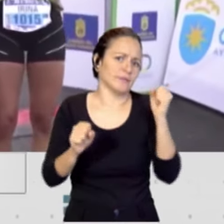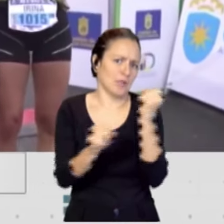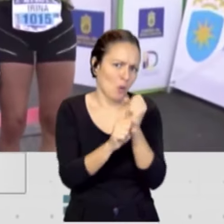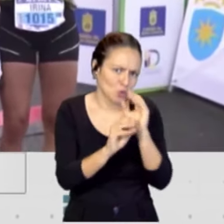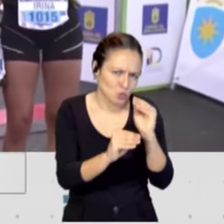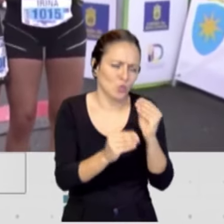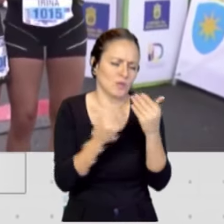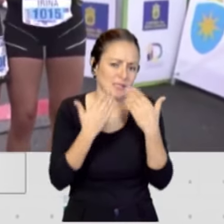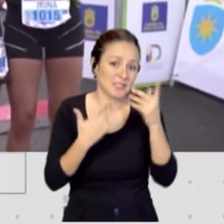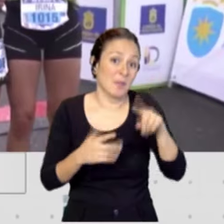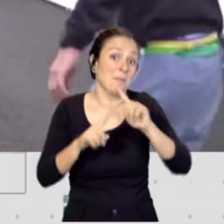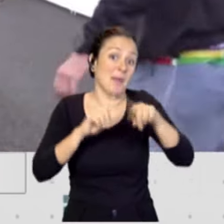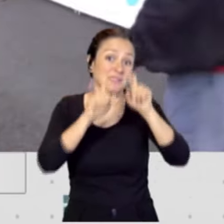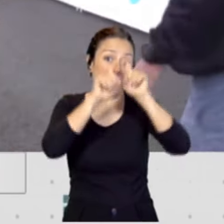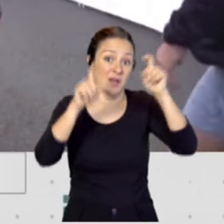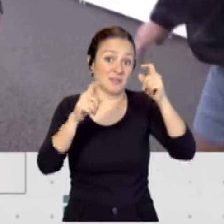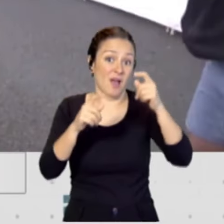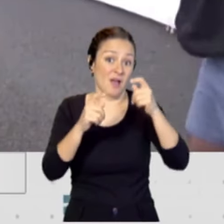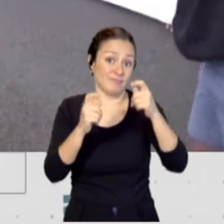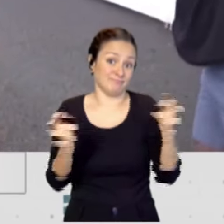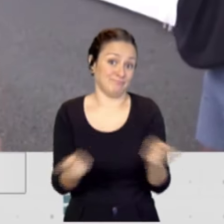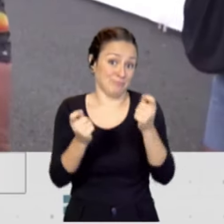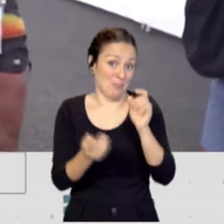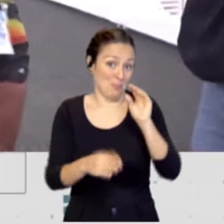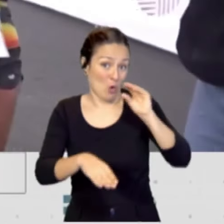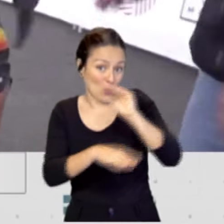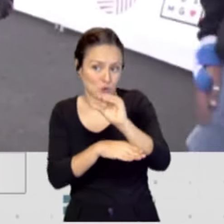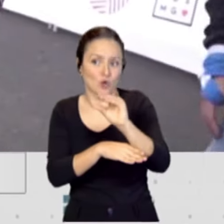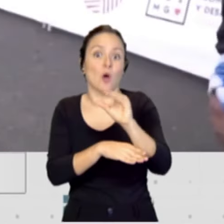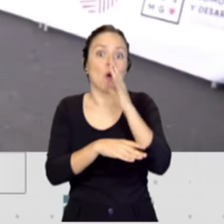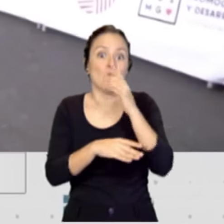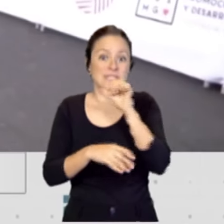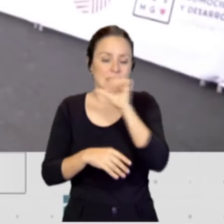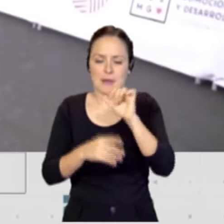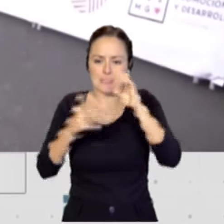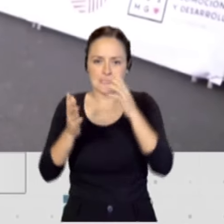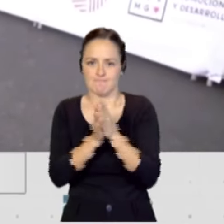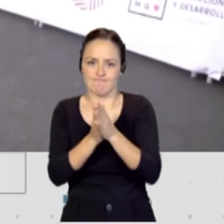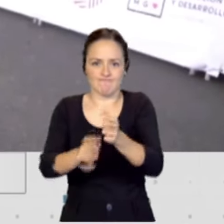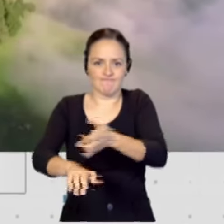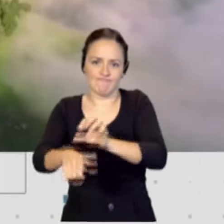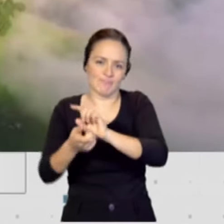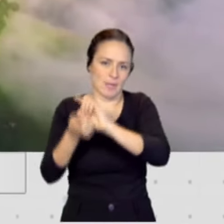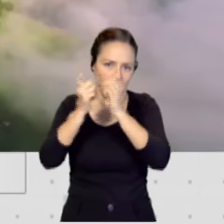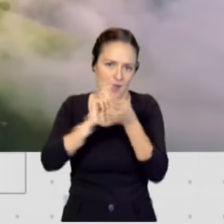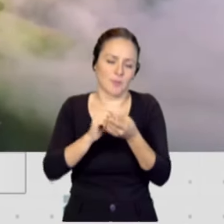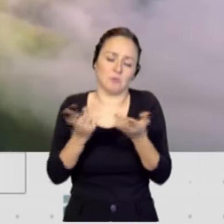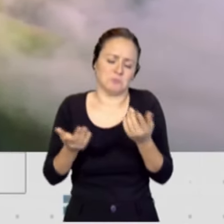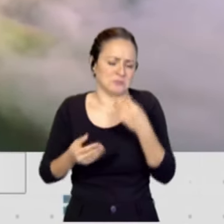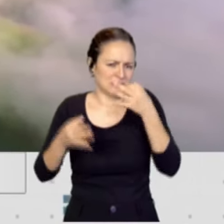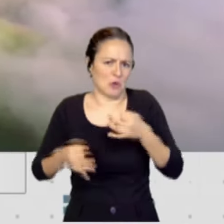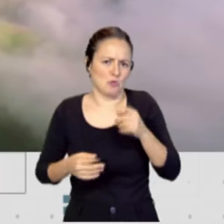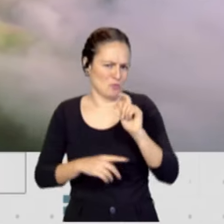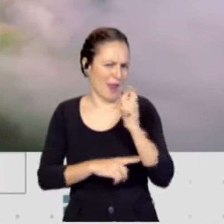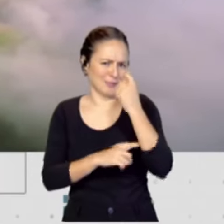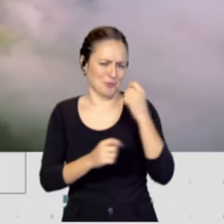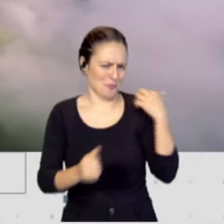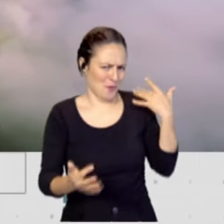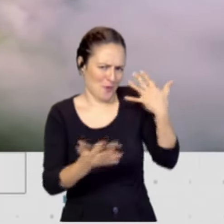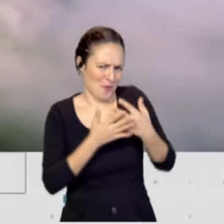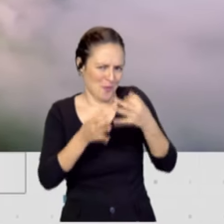que ha hecho un esfuerzo para para poder traspasar todo lo que hemos hecho en una semana Y estoy convencido que será como siempre un éxito sí los que